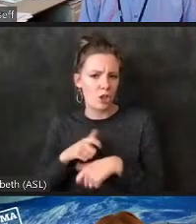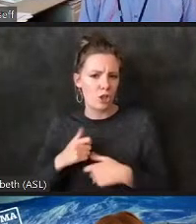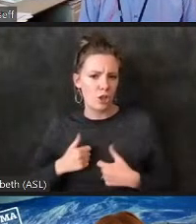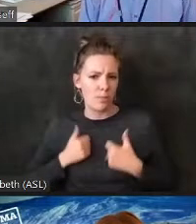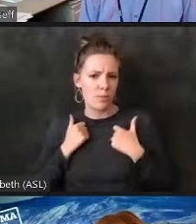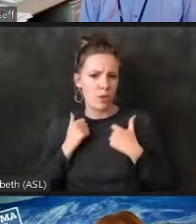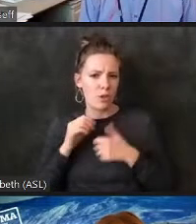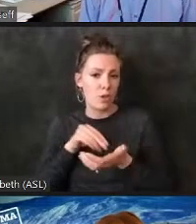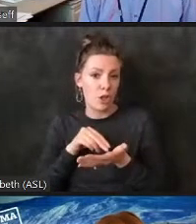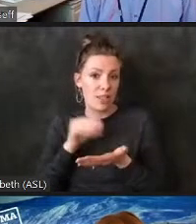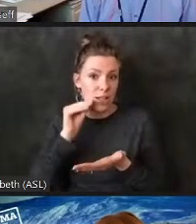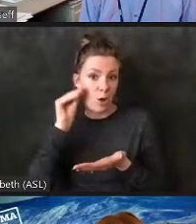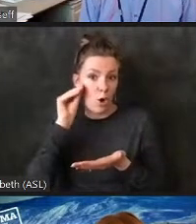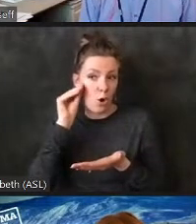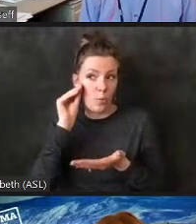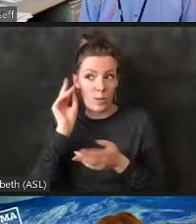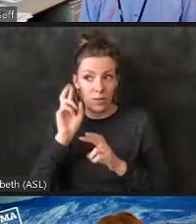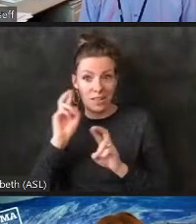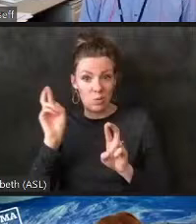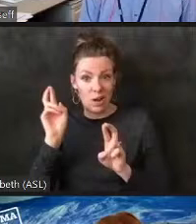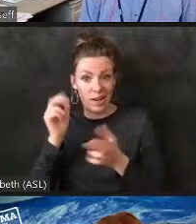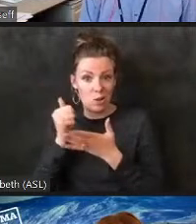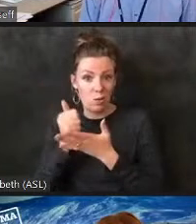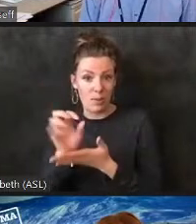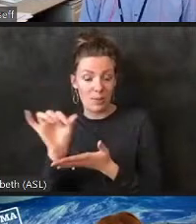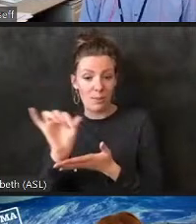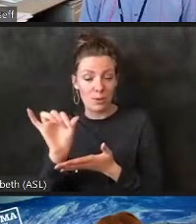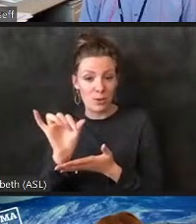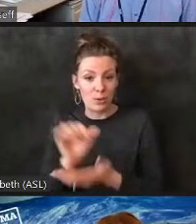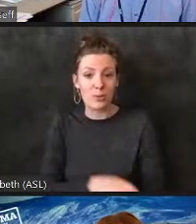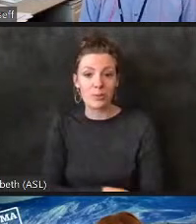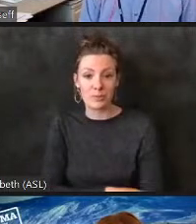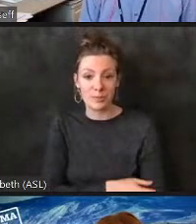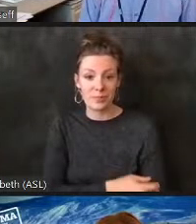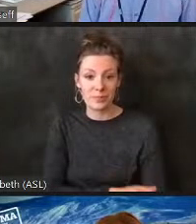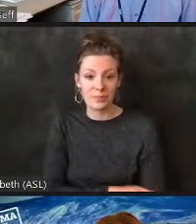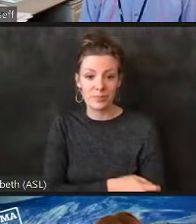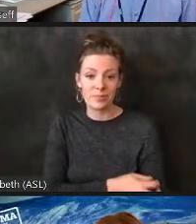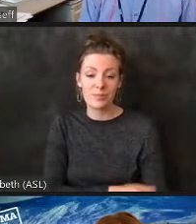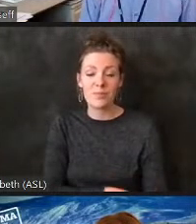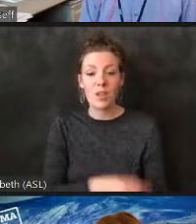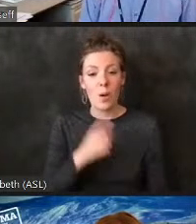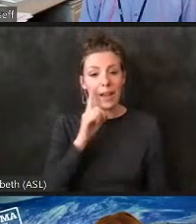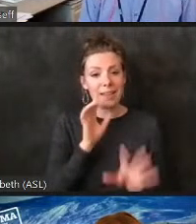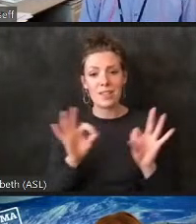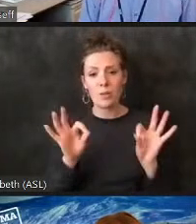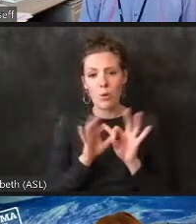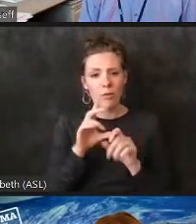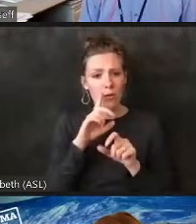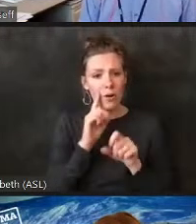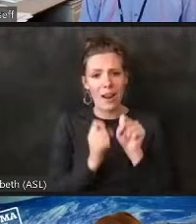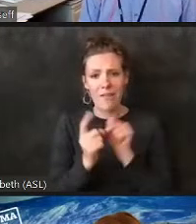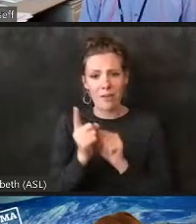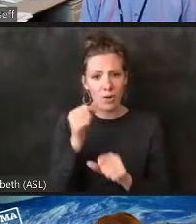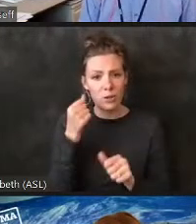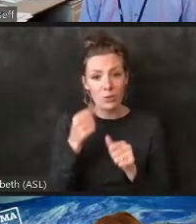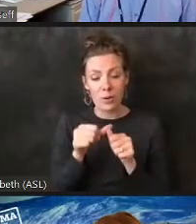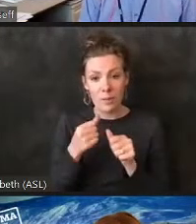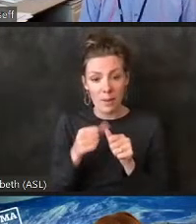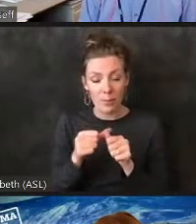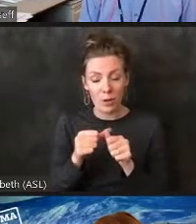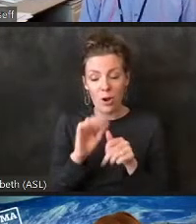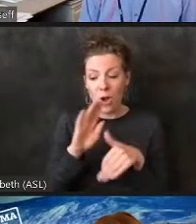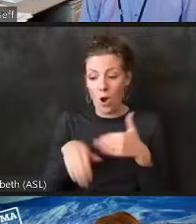vacunas. Gearing up to help in those venues as well. So, I think it's important for everybody to remember that. Creo que es importante para todos